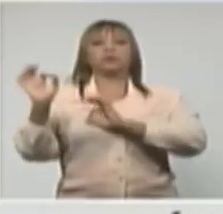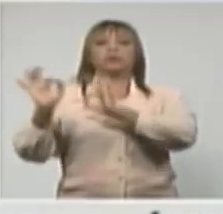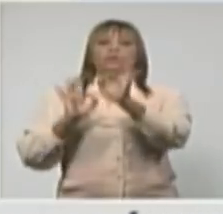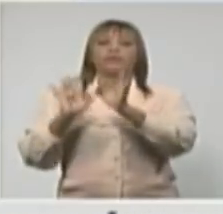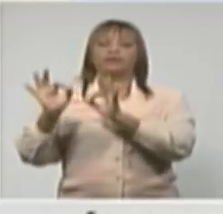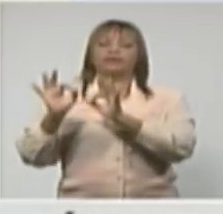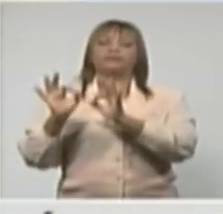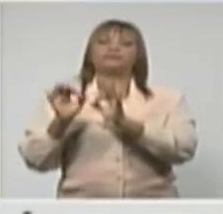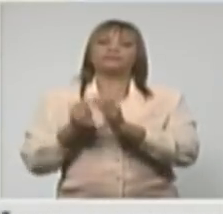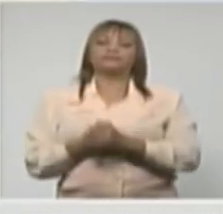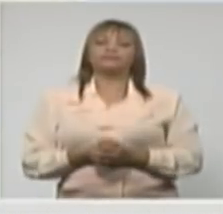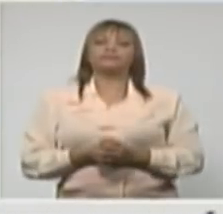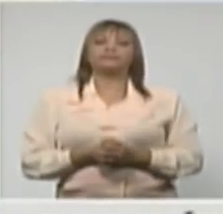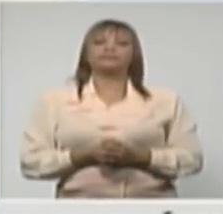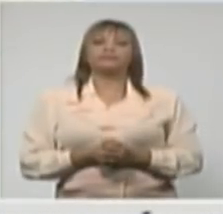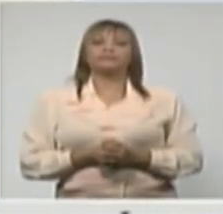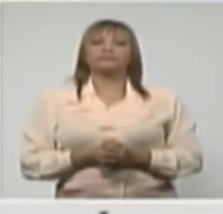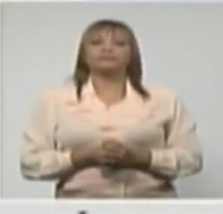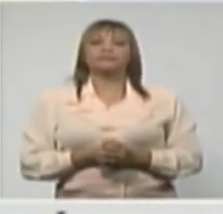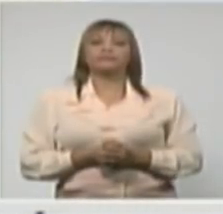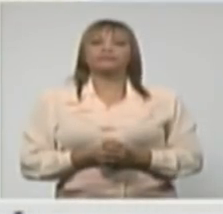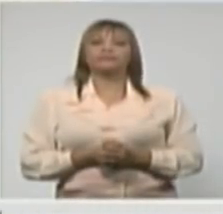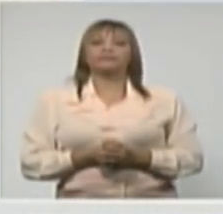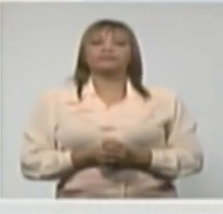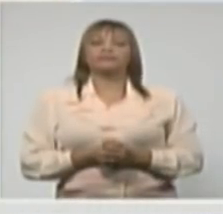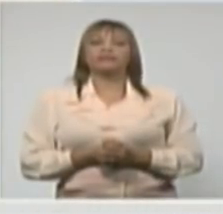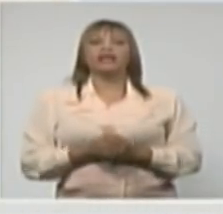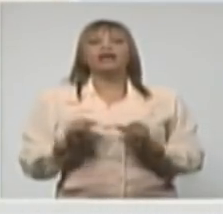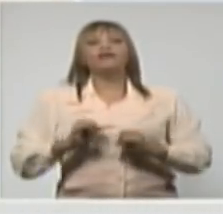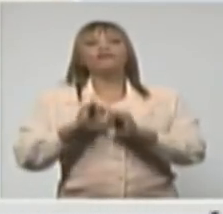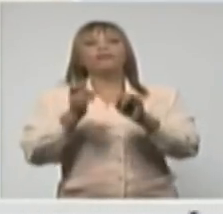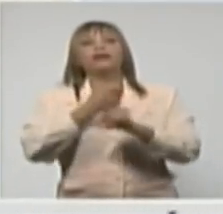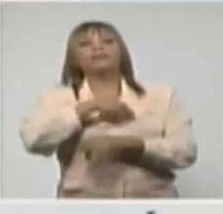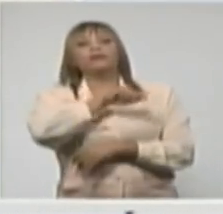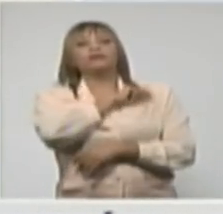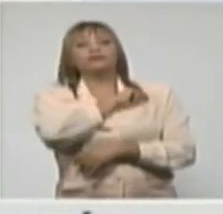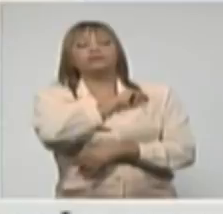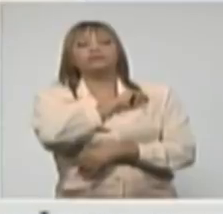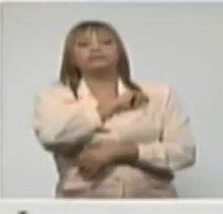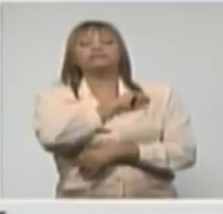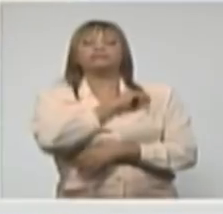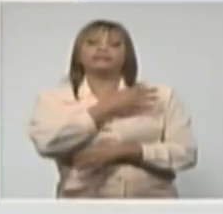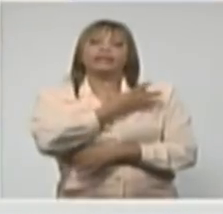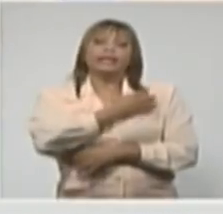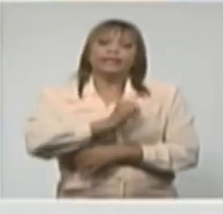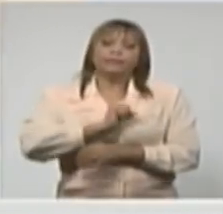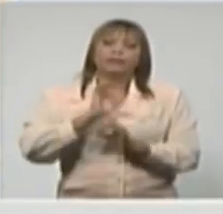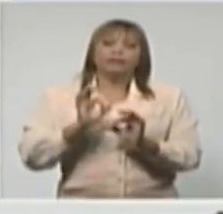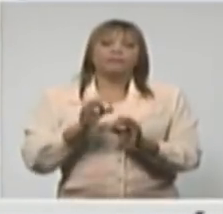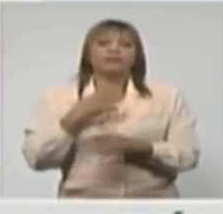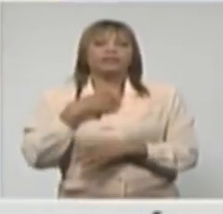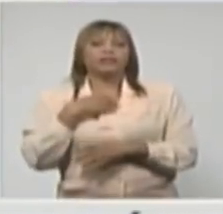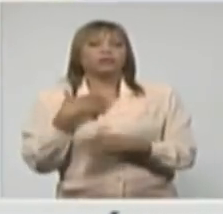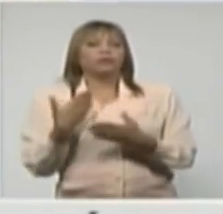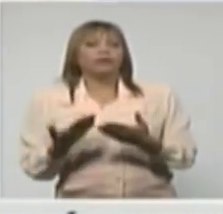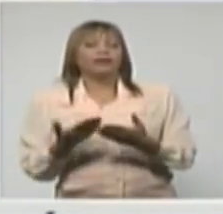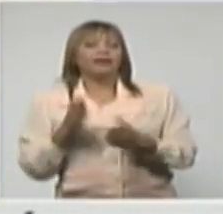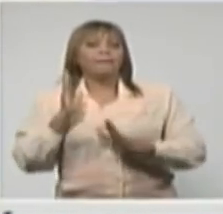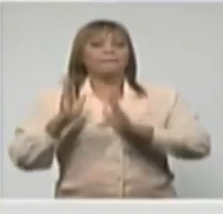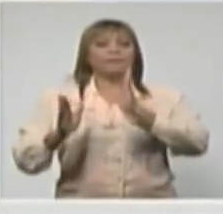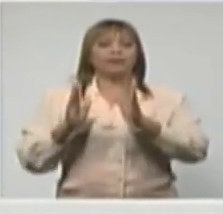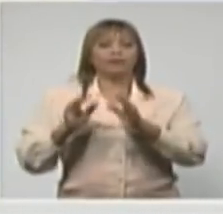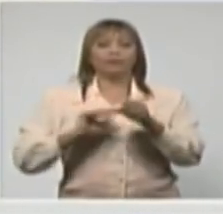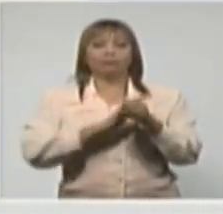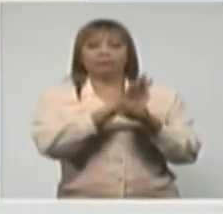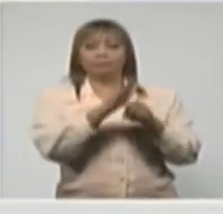Queremos informar hoy a nuestra población que lamentablemente hemos tenido durante este periodo de pandemia